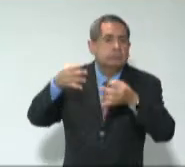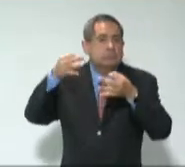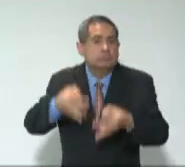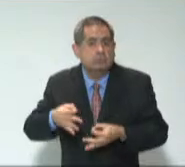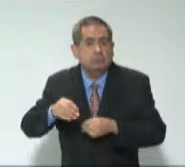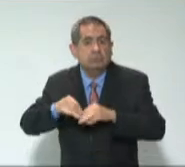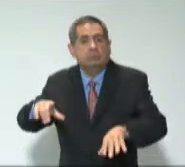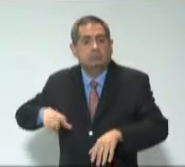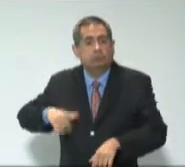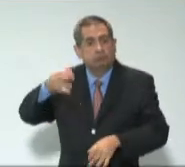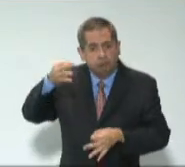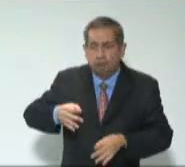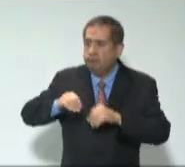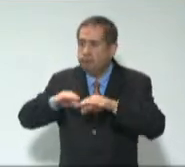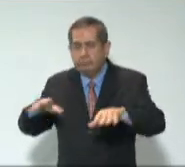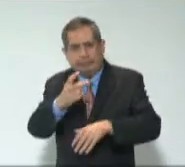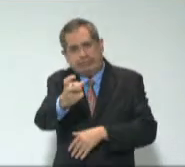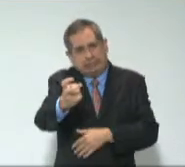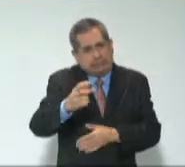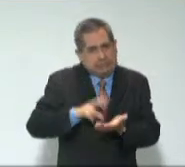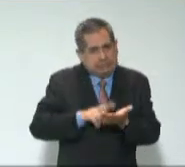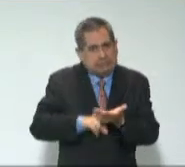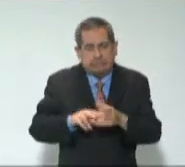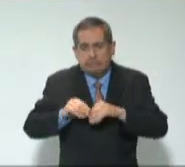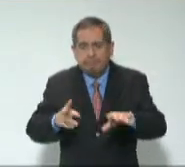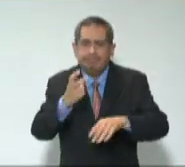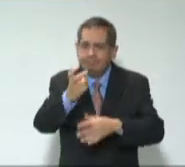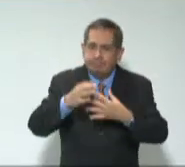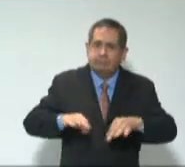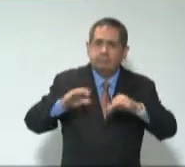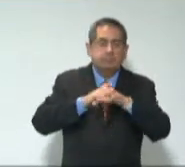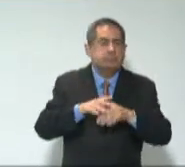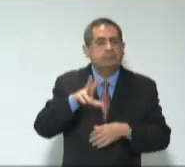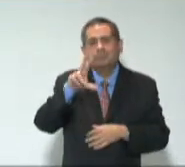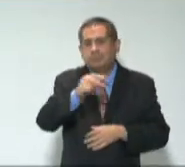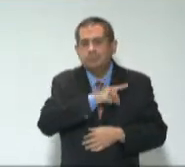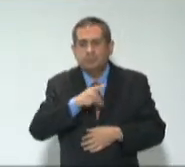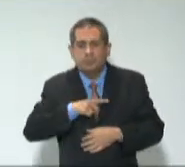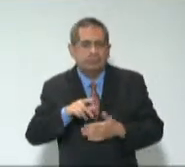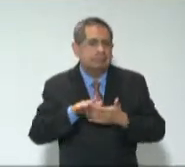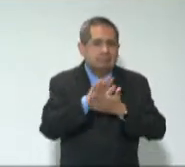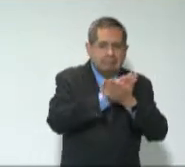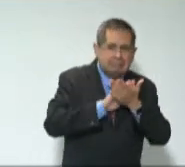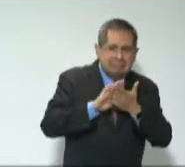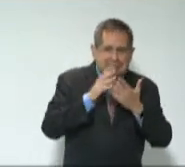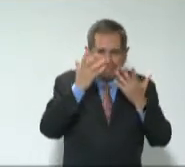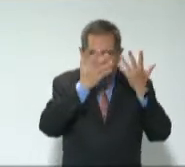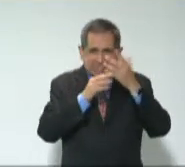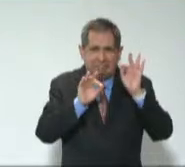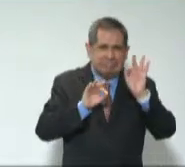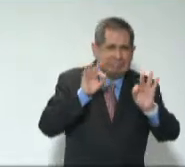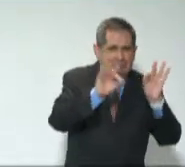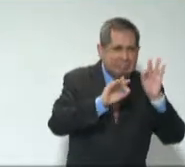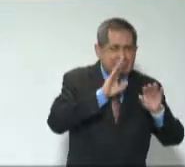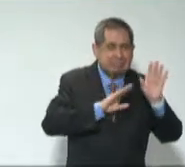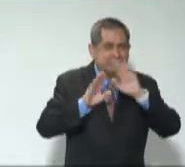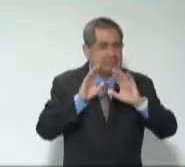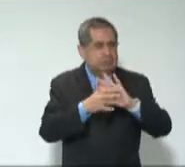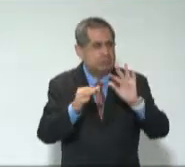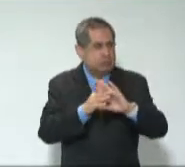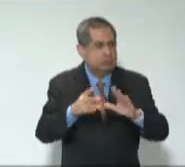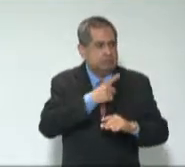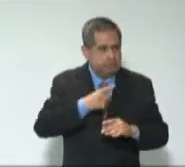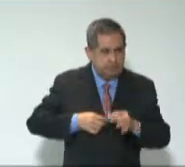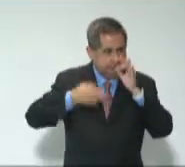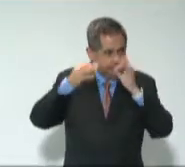y este es un un rol importante que tienen las instituciones el no alimentar la desinformación eh ofreciendo datos que permitan